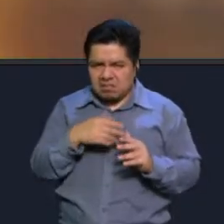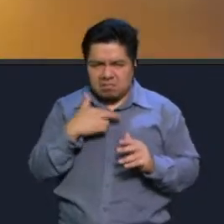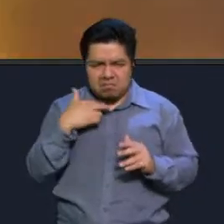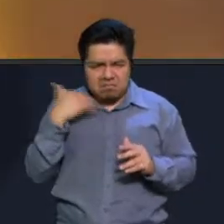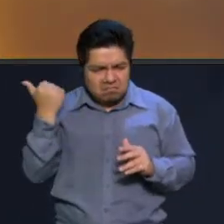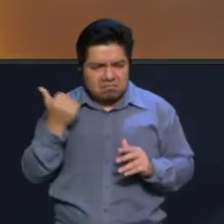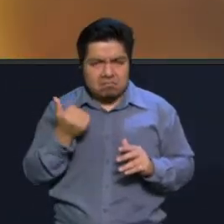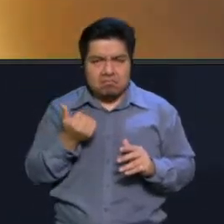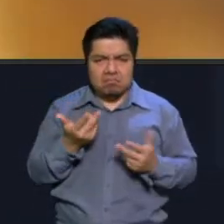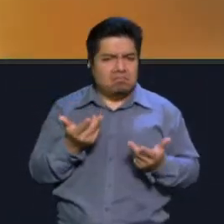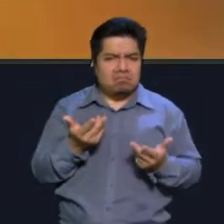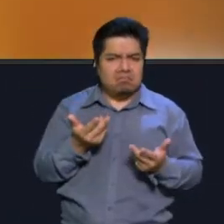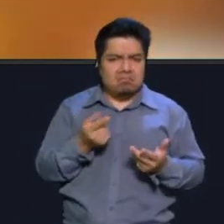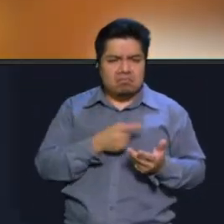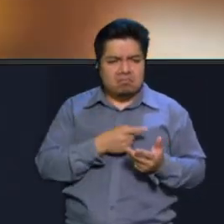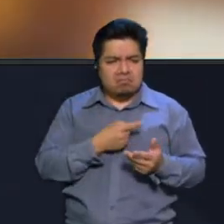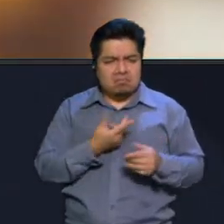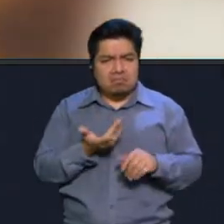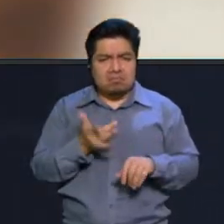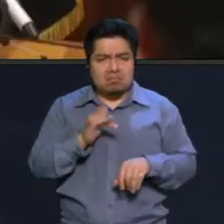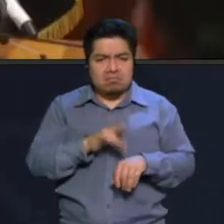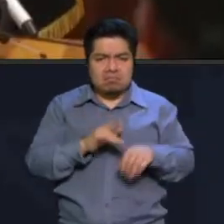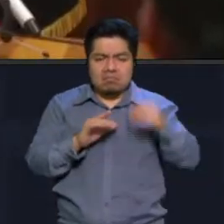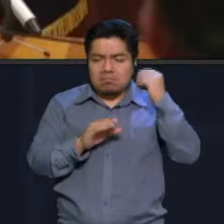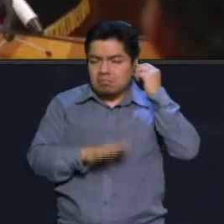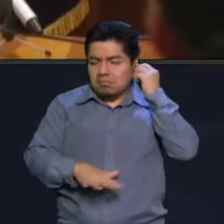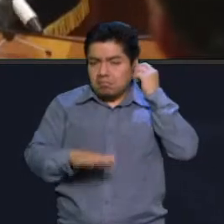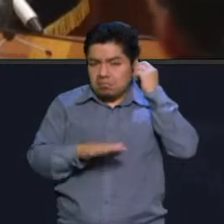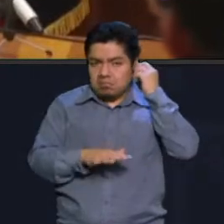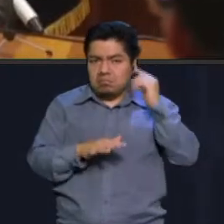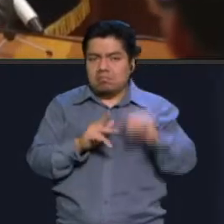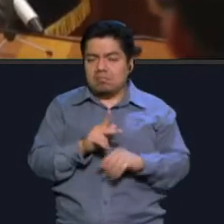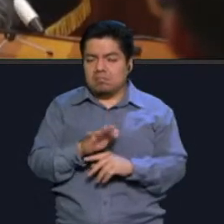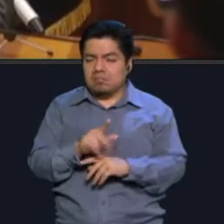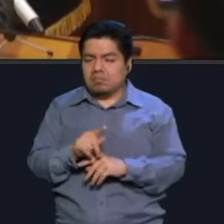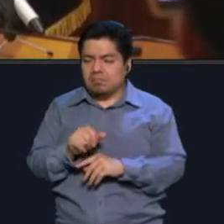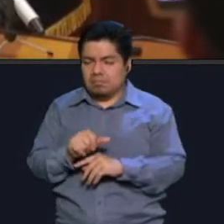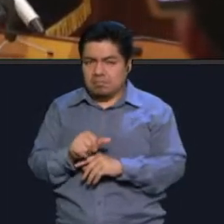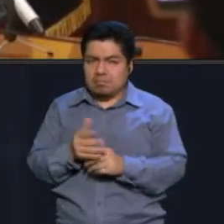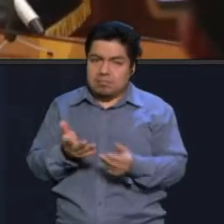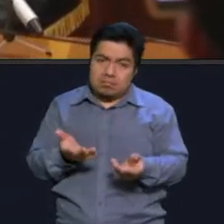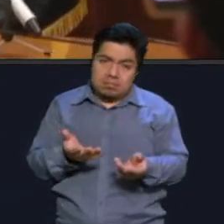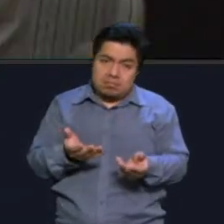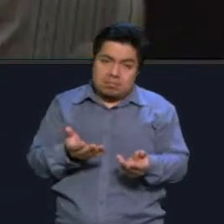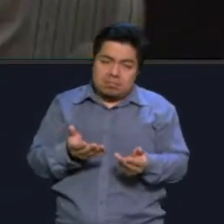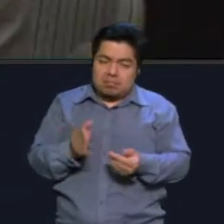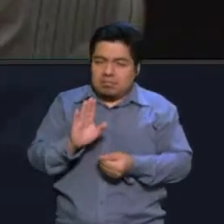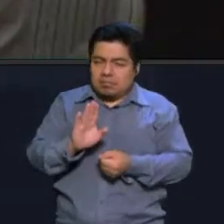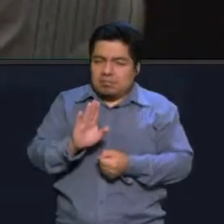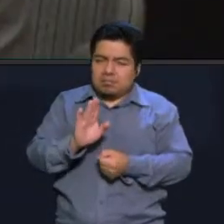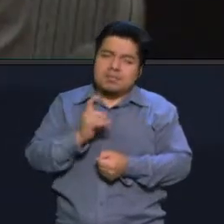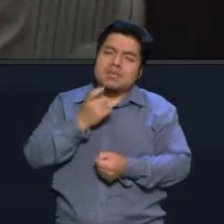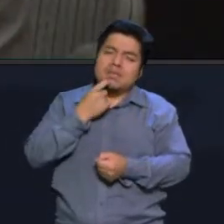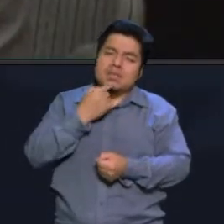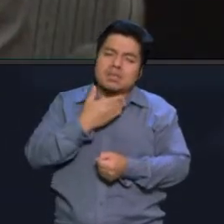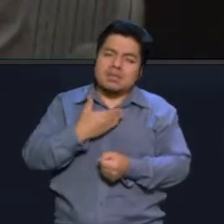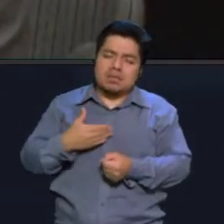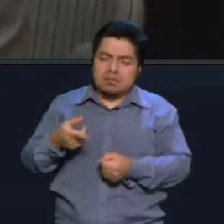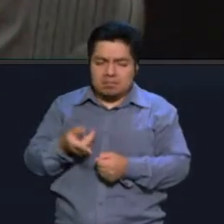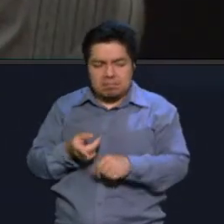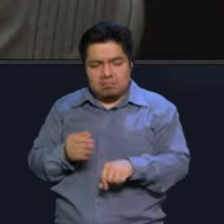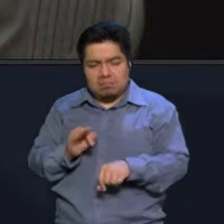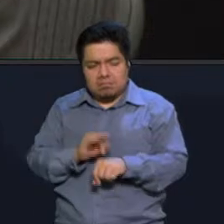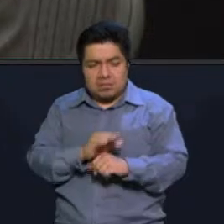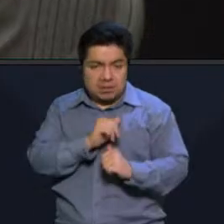está defendiendo la inmunidad de la sede diplomática. Con esto me parece pues que López Obrador le da el respaldo a su